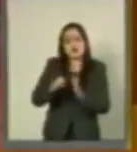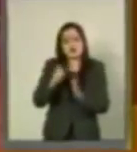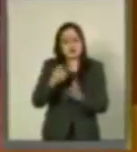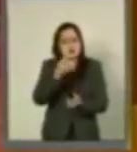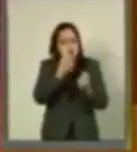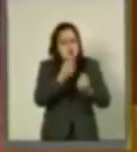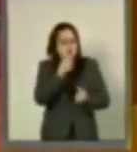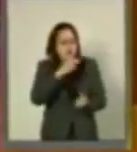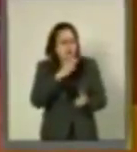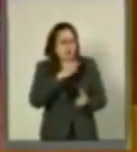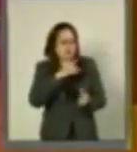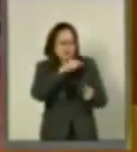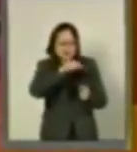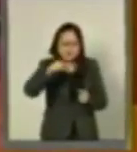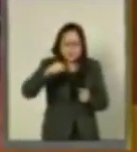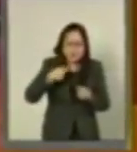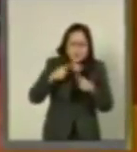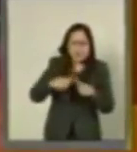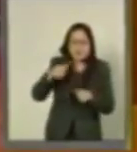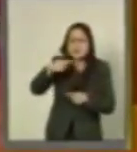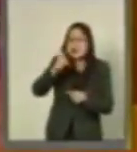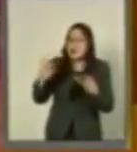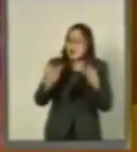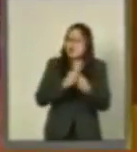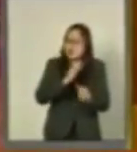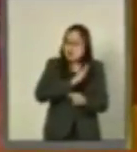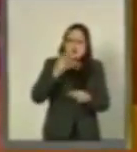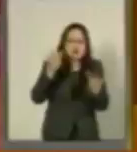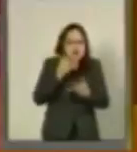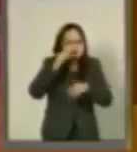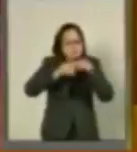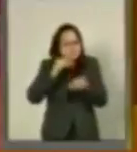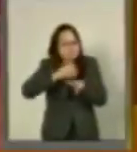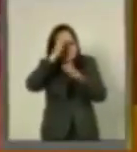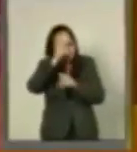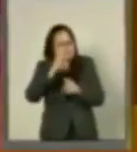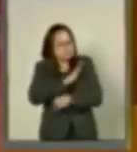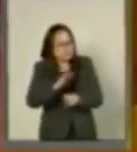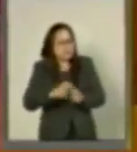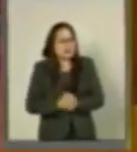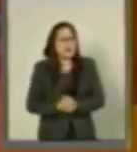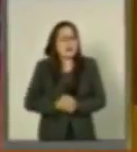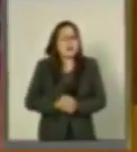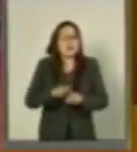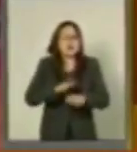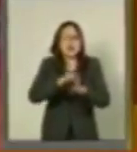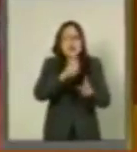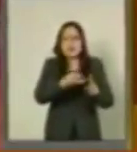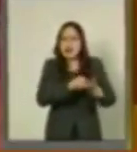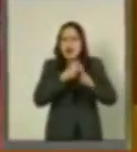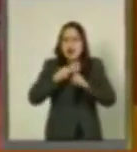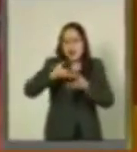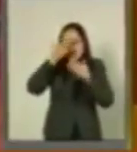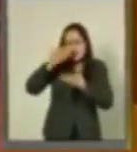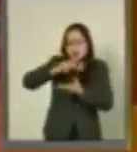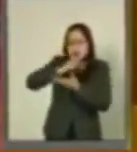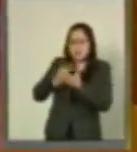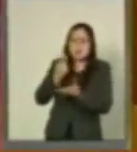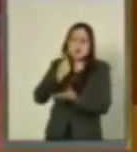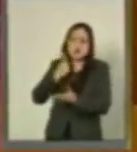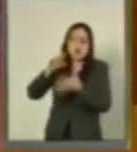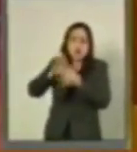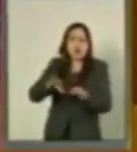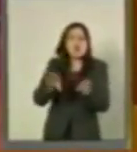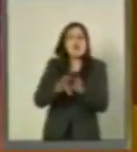diferencias importantes, pero con todos queremos construir. Pero, pues en el tema de secuestro, todas las políticas públicas han venido